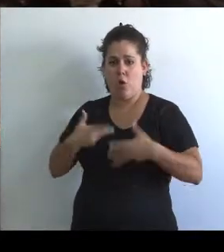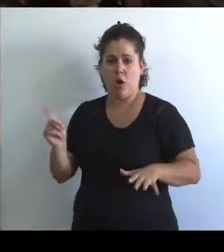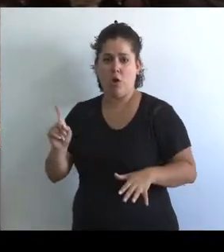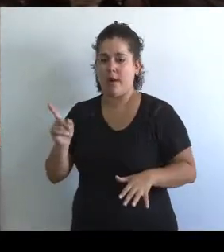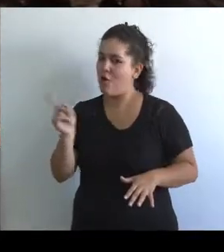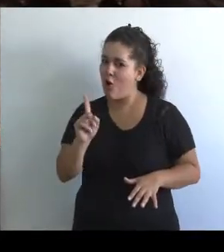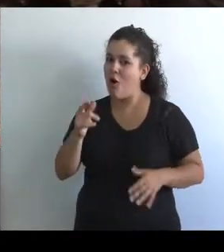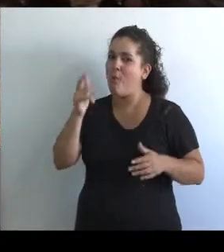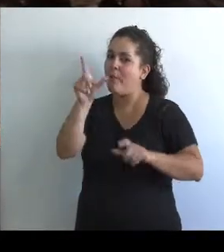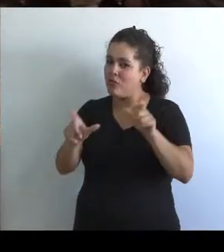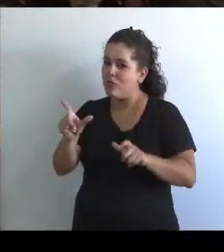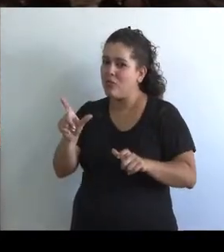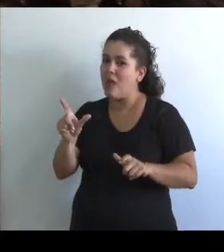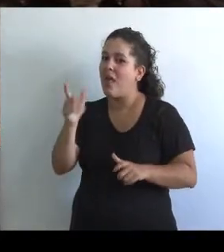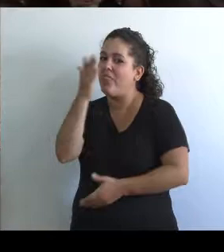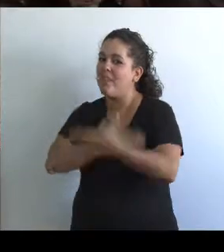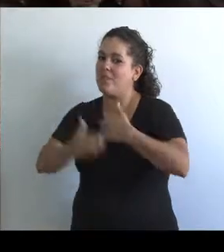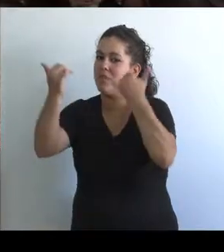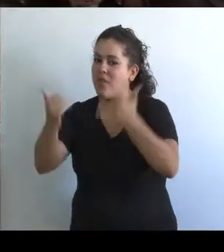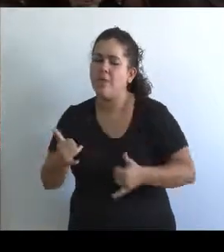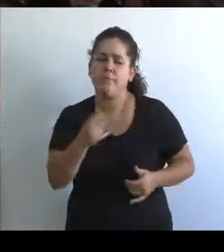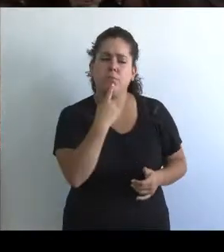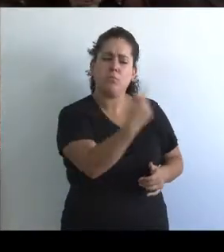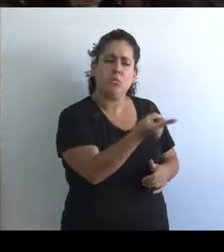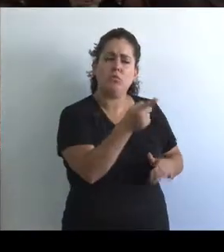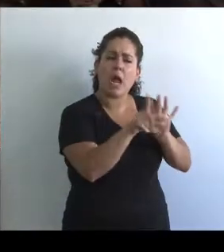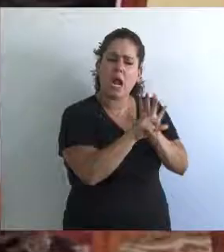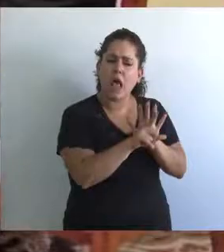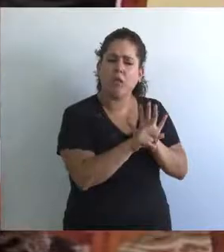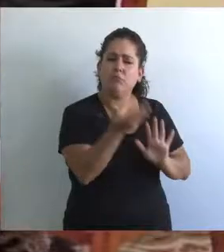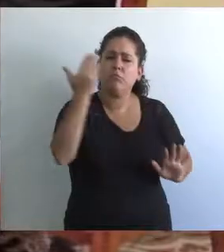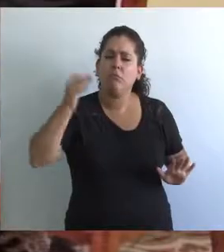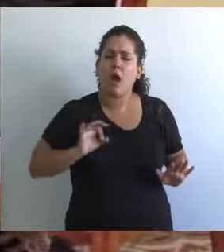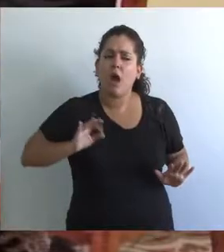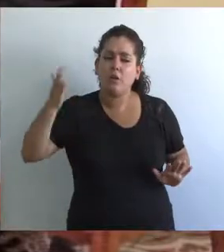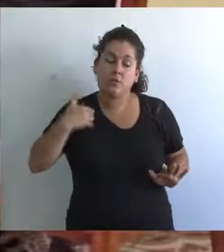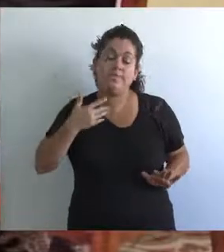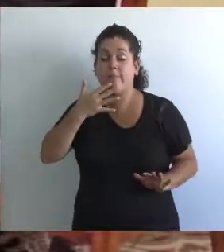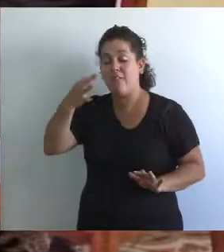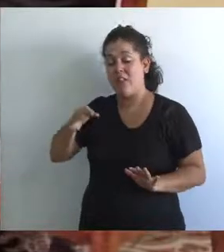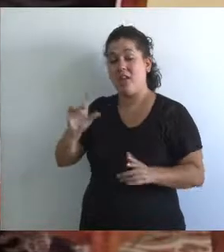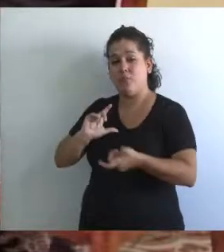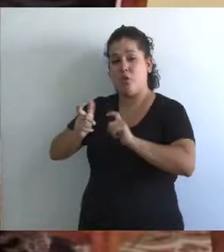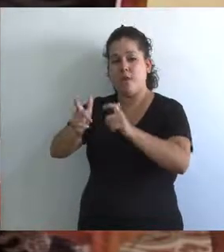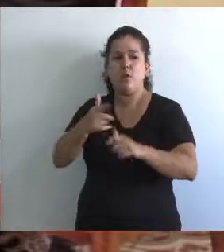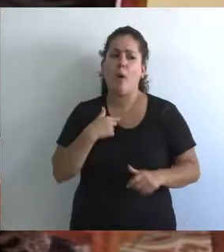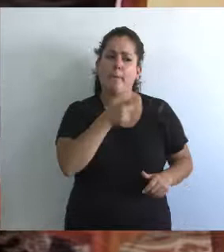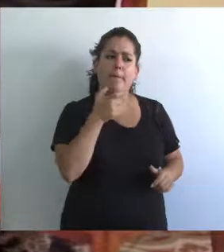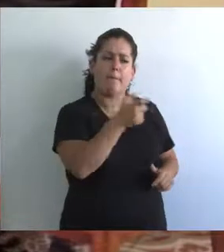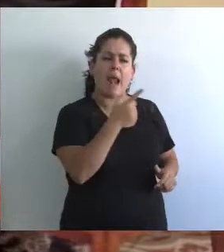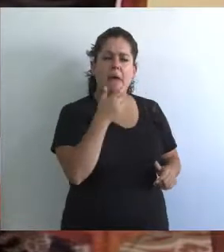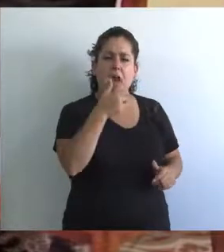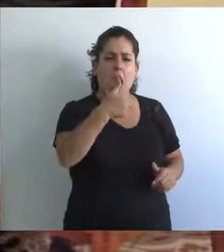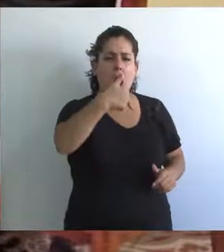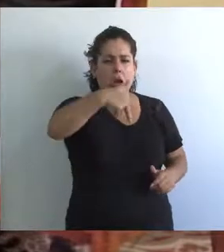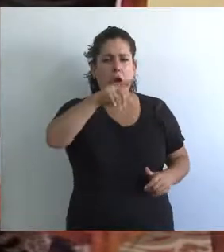personas que tienen una discapacidad. Entonces también vamos a proponer... ¿Esa ley, la actual ley de qué año es? Y se fue modificando. Por la